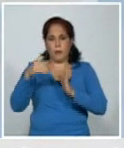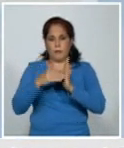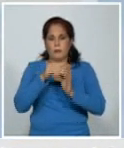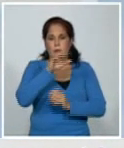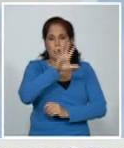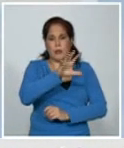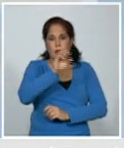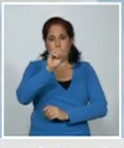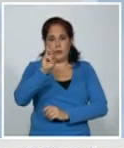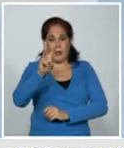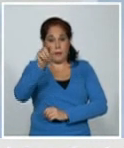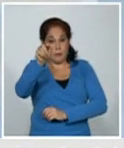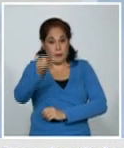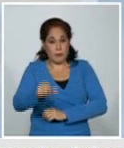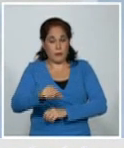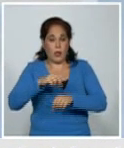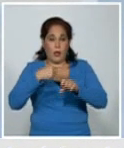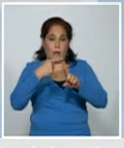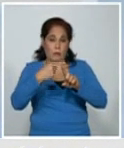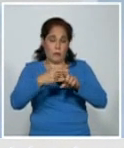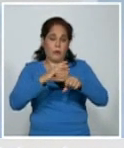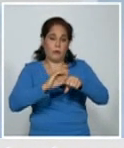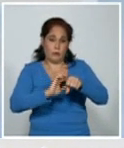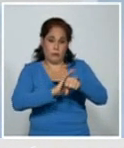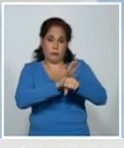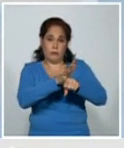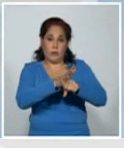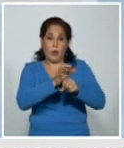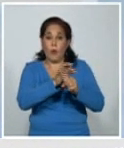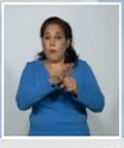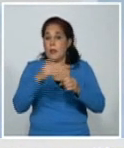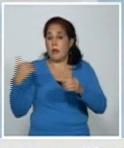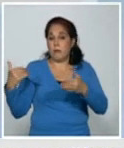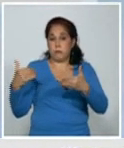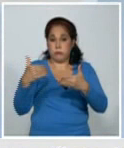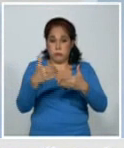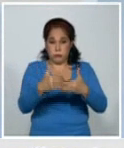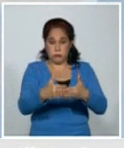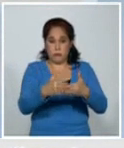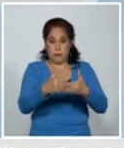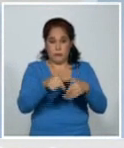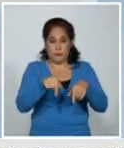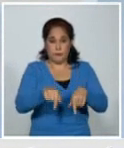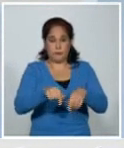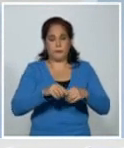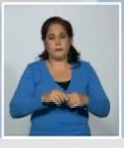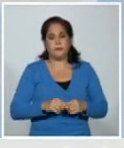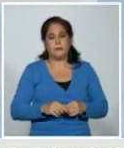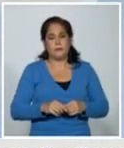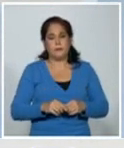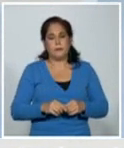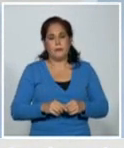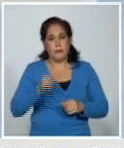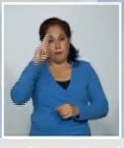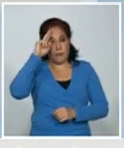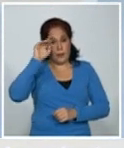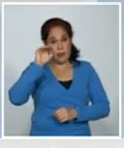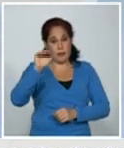72.503 pacientes diagnosticados desde el inicio de la pandemia con COVID-19, ingresados